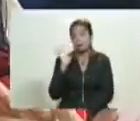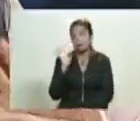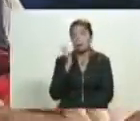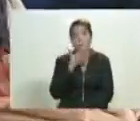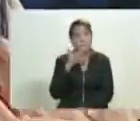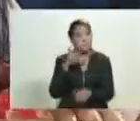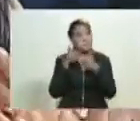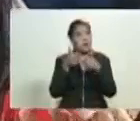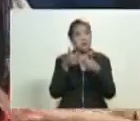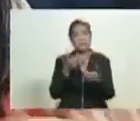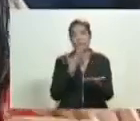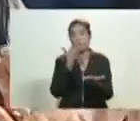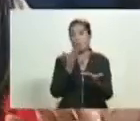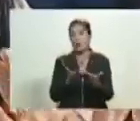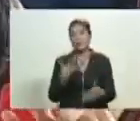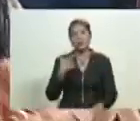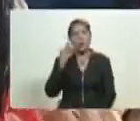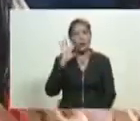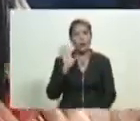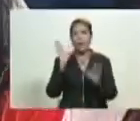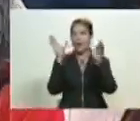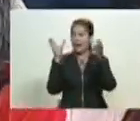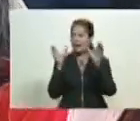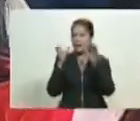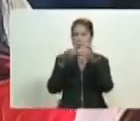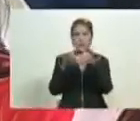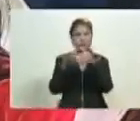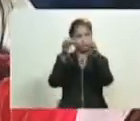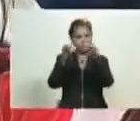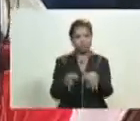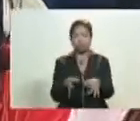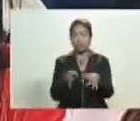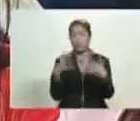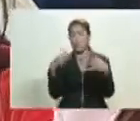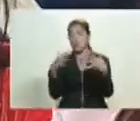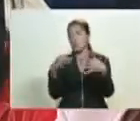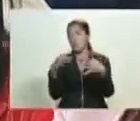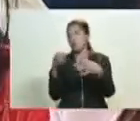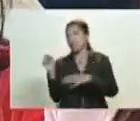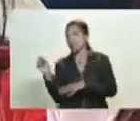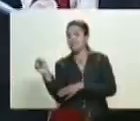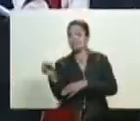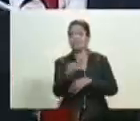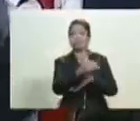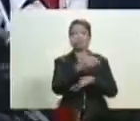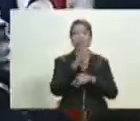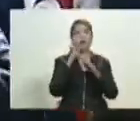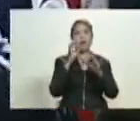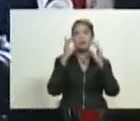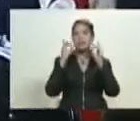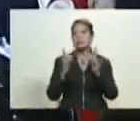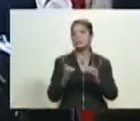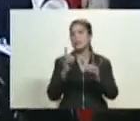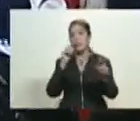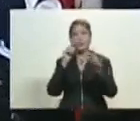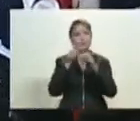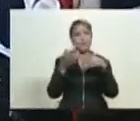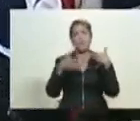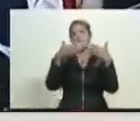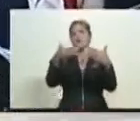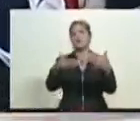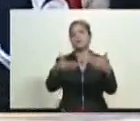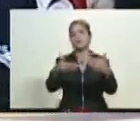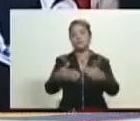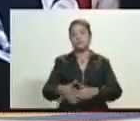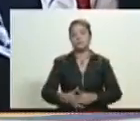inmejorable. Creo que es un equipo para las grandes ligas, para las grandes decisiones y para afrontar los retos que vienen en